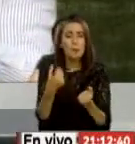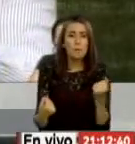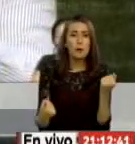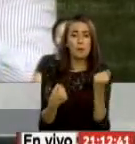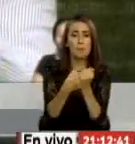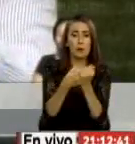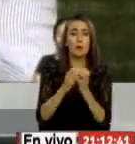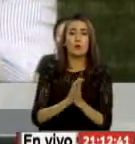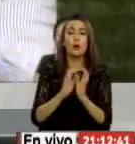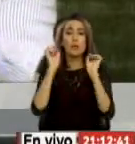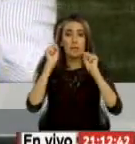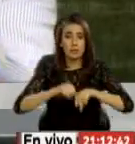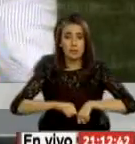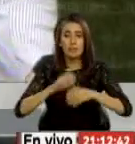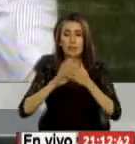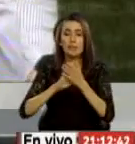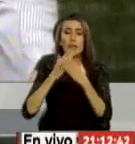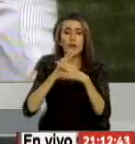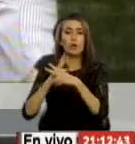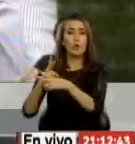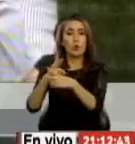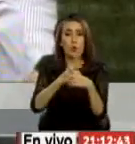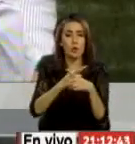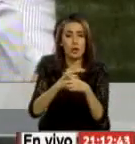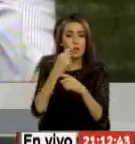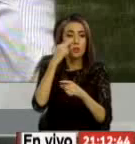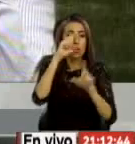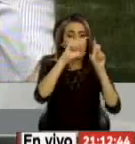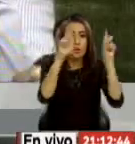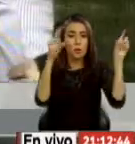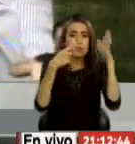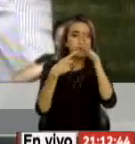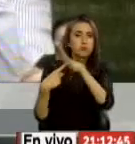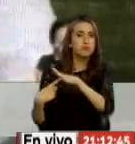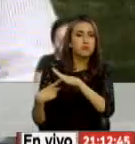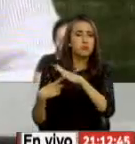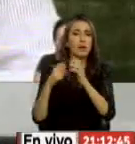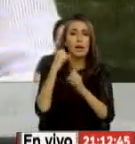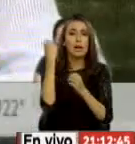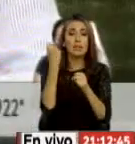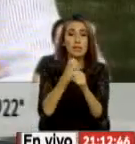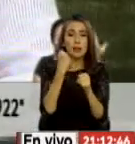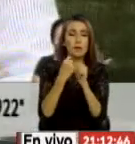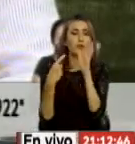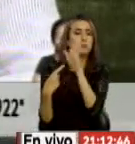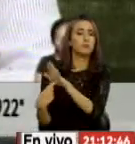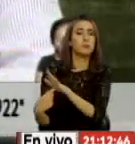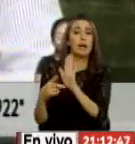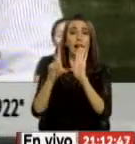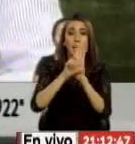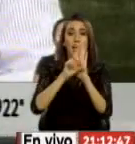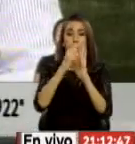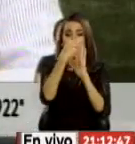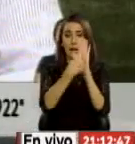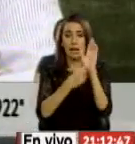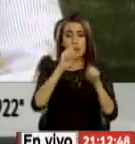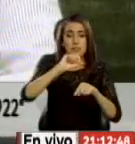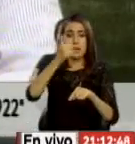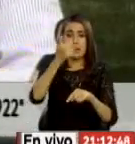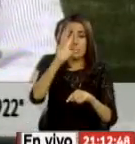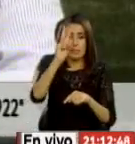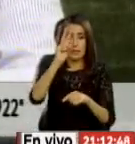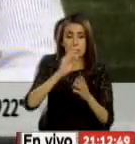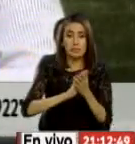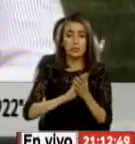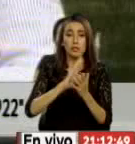contra de todo intento de precarización de las relaciones laborales. Por eso derogamos los decretos